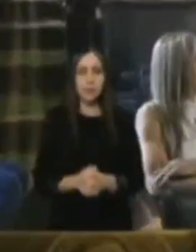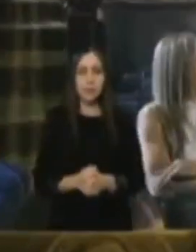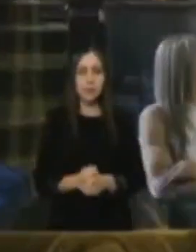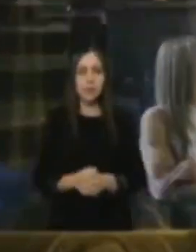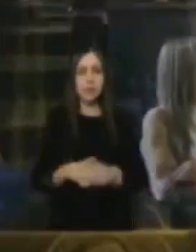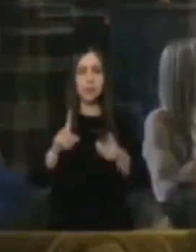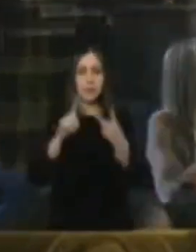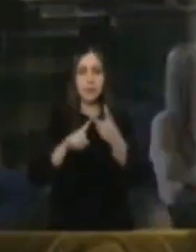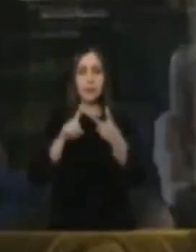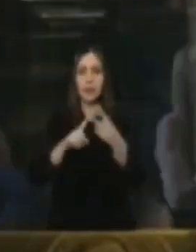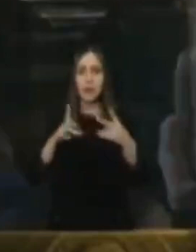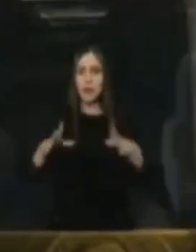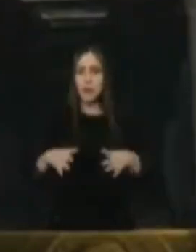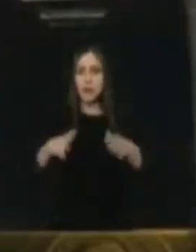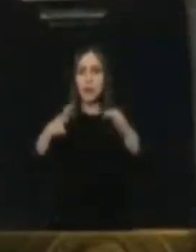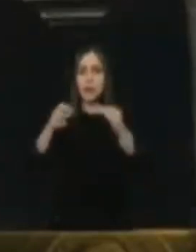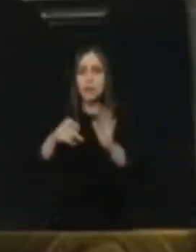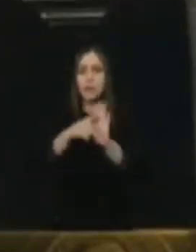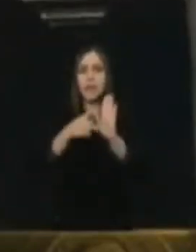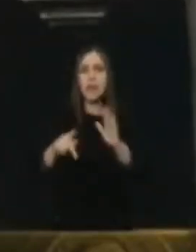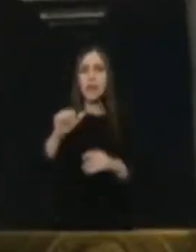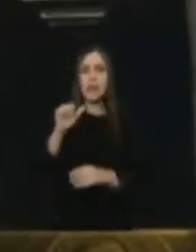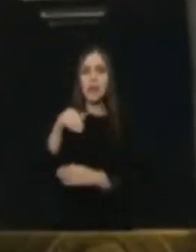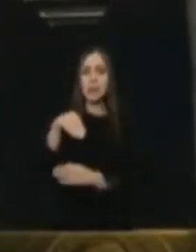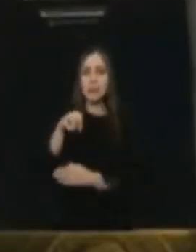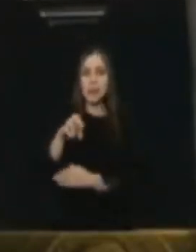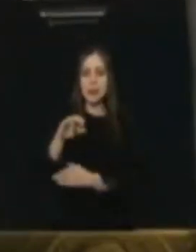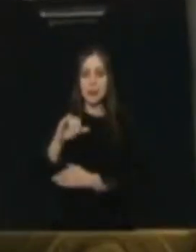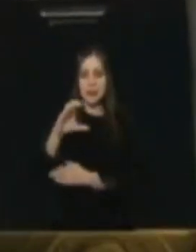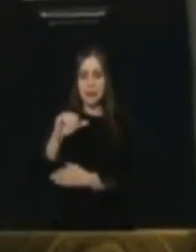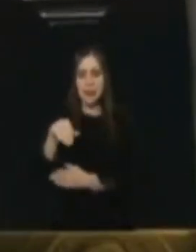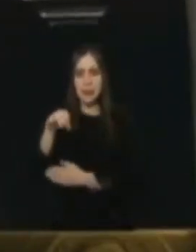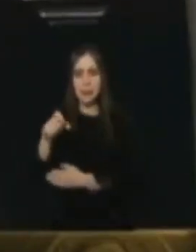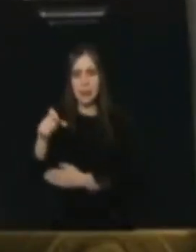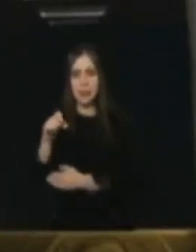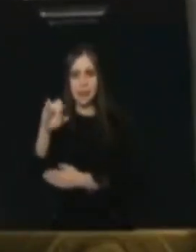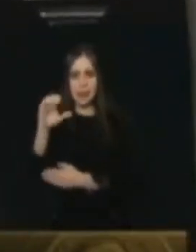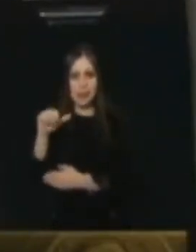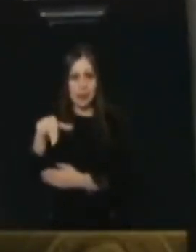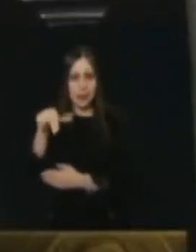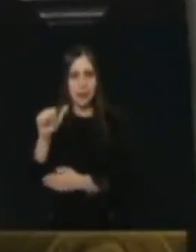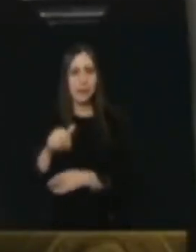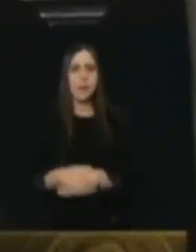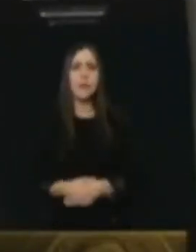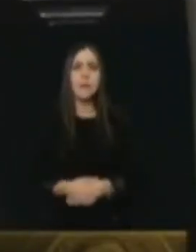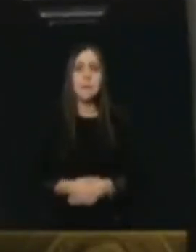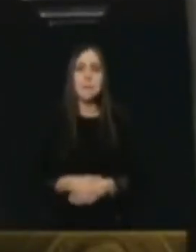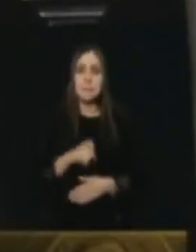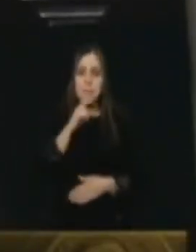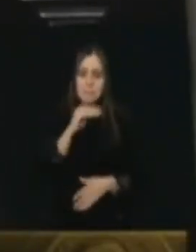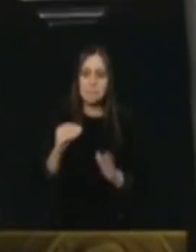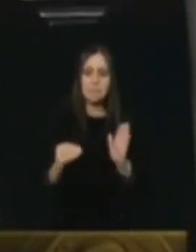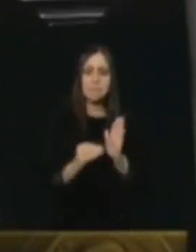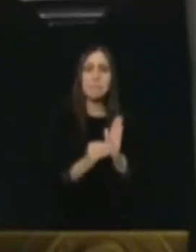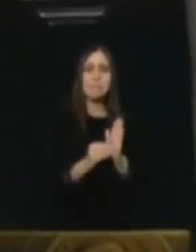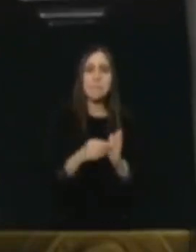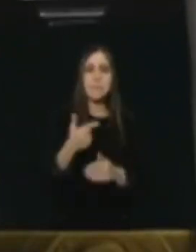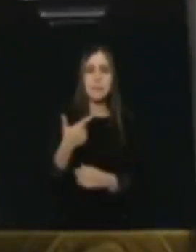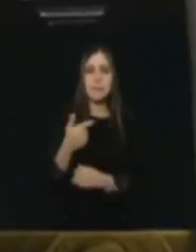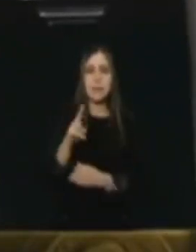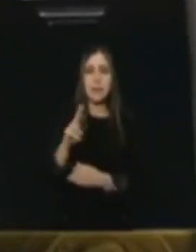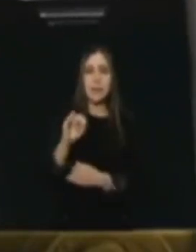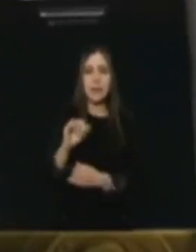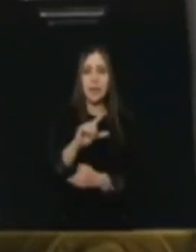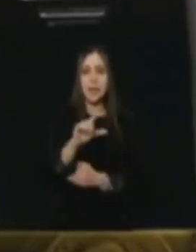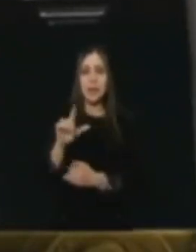fundadora de la Prensa América Mexicana. En mi lista se encuentra Guillermo Haro, quien